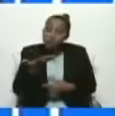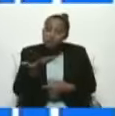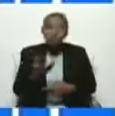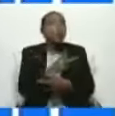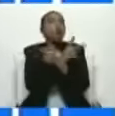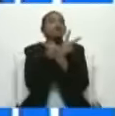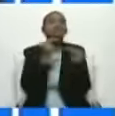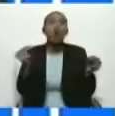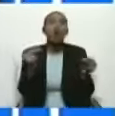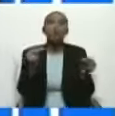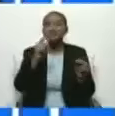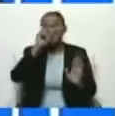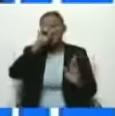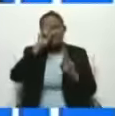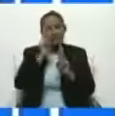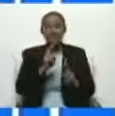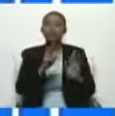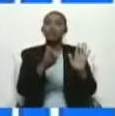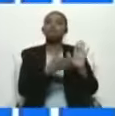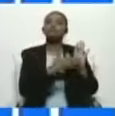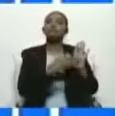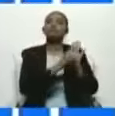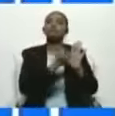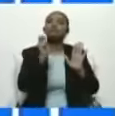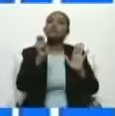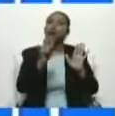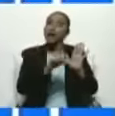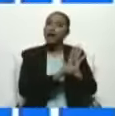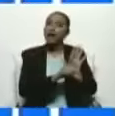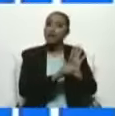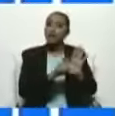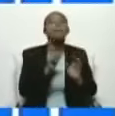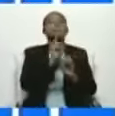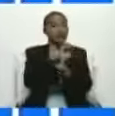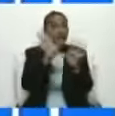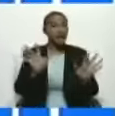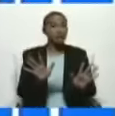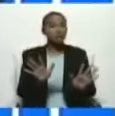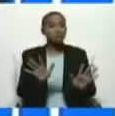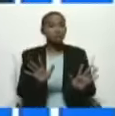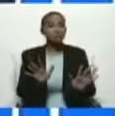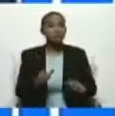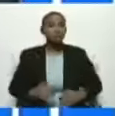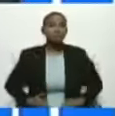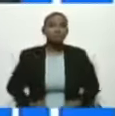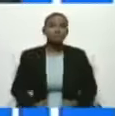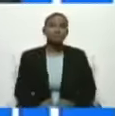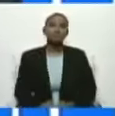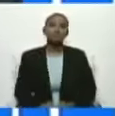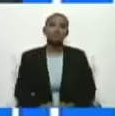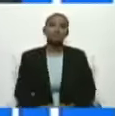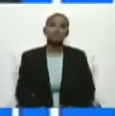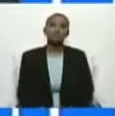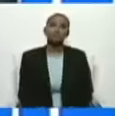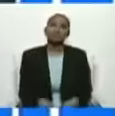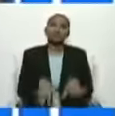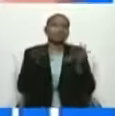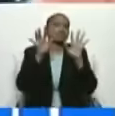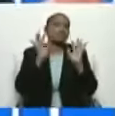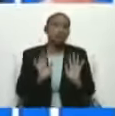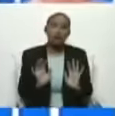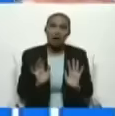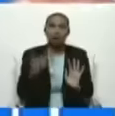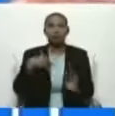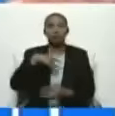de la Constitución y las leyes, no vamos a tener contemplación. Para que les quede claro. Por supuesto que son miles de votos lo que tienen. Porque nosotros